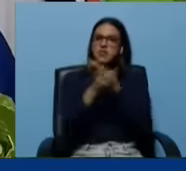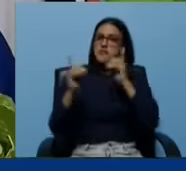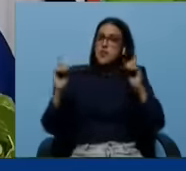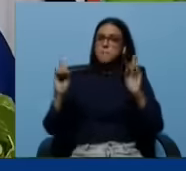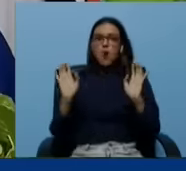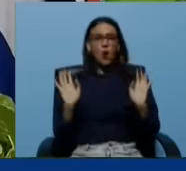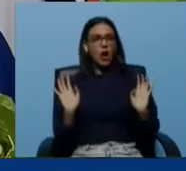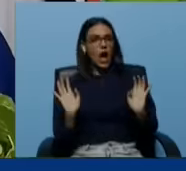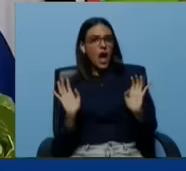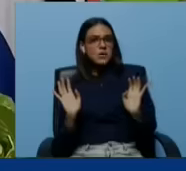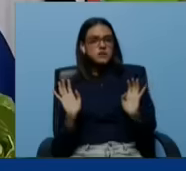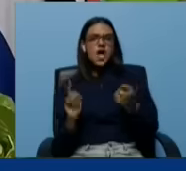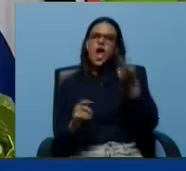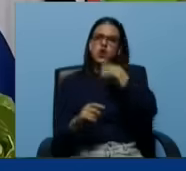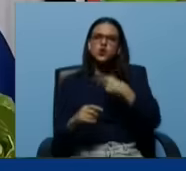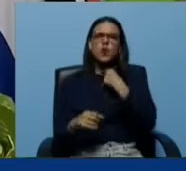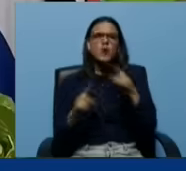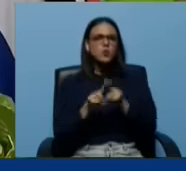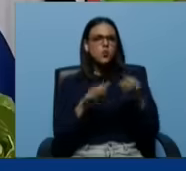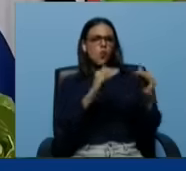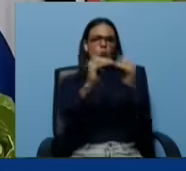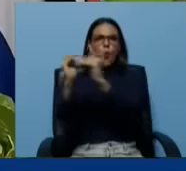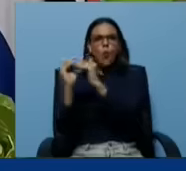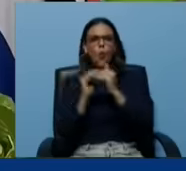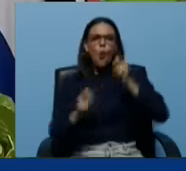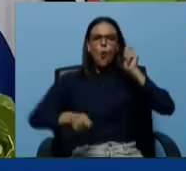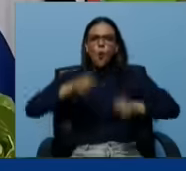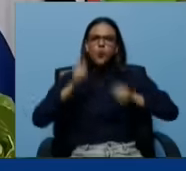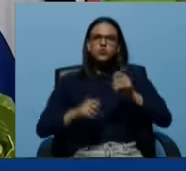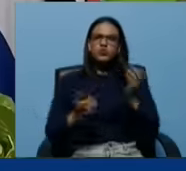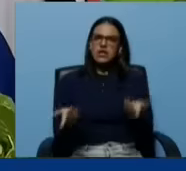muy revolucionarios,